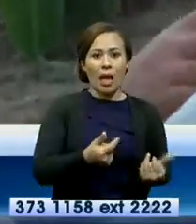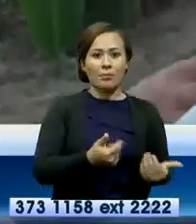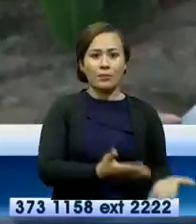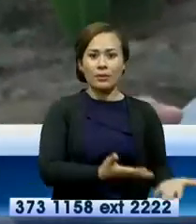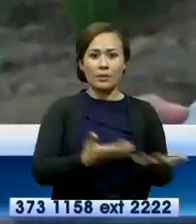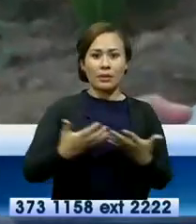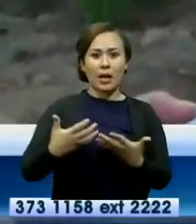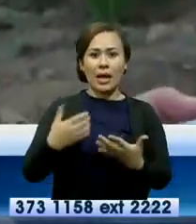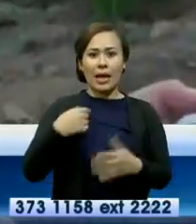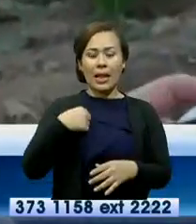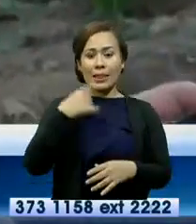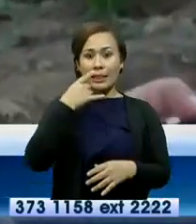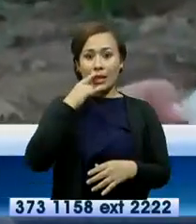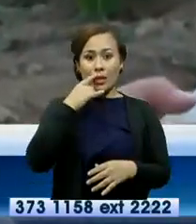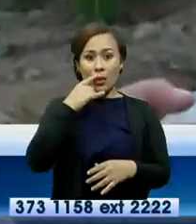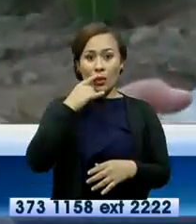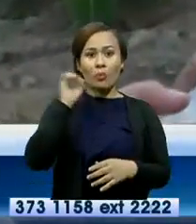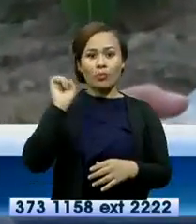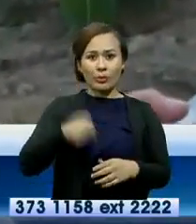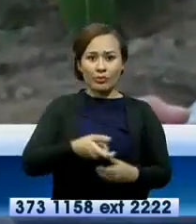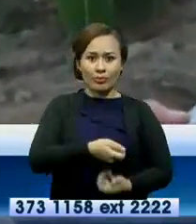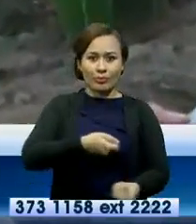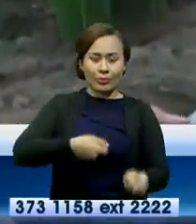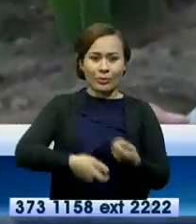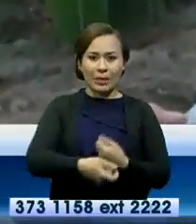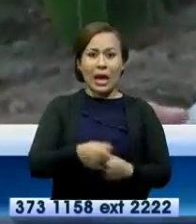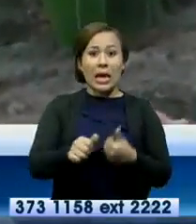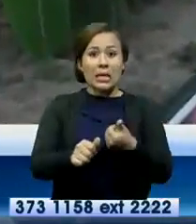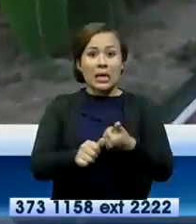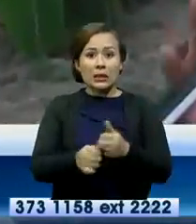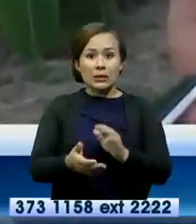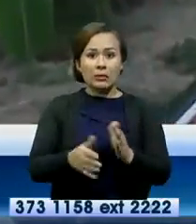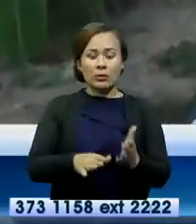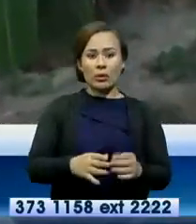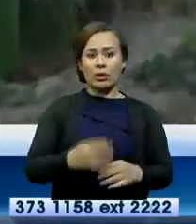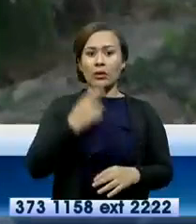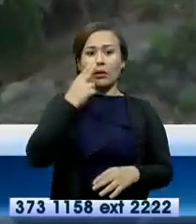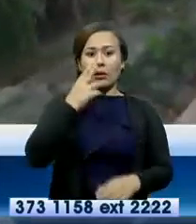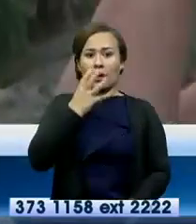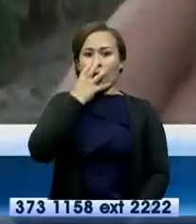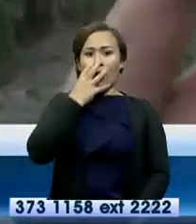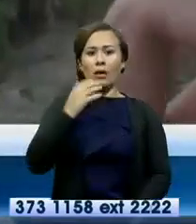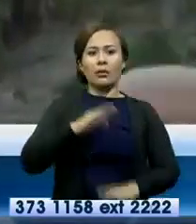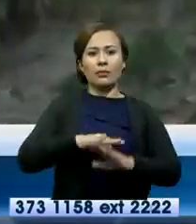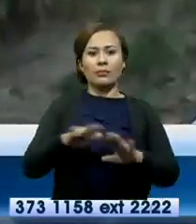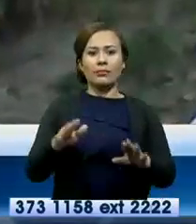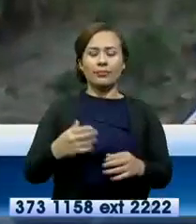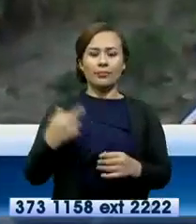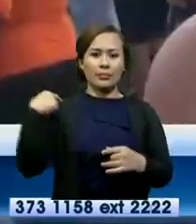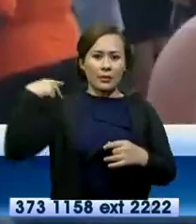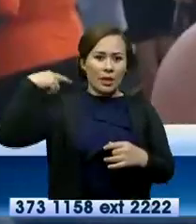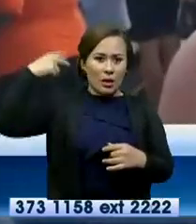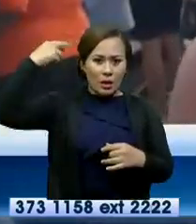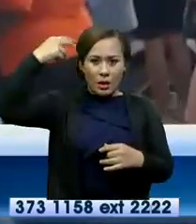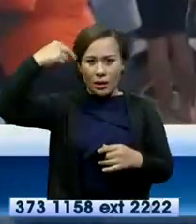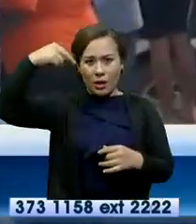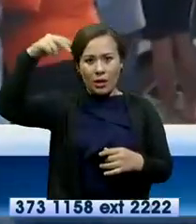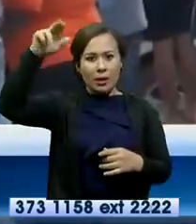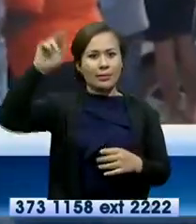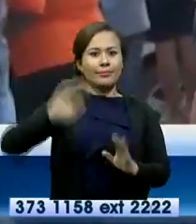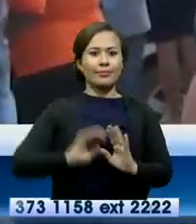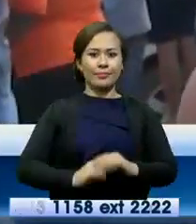sacamos con un cabo porque porque salía también casi muerto de los gases ella que estaba y el niño se había subido sobre los hay pero